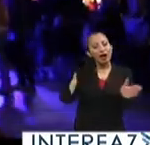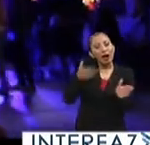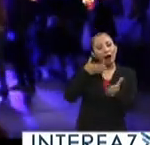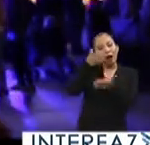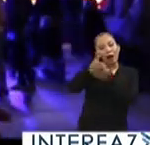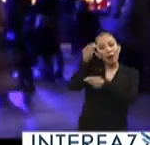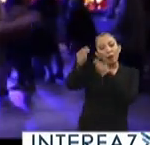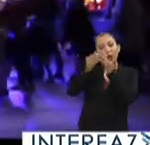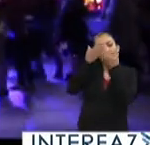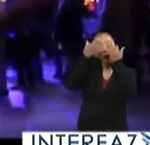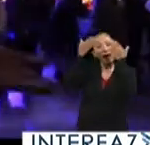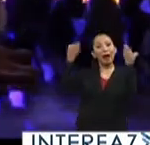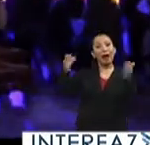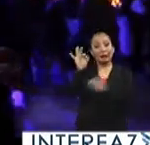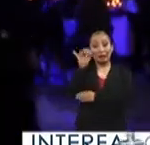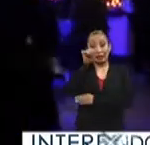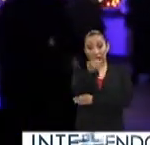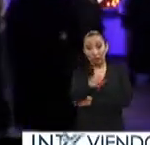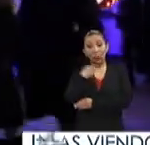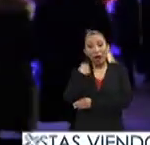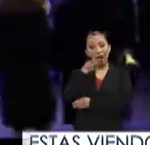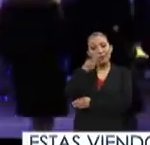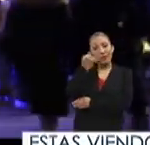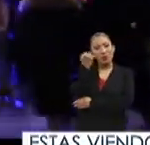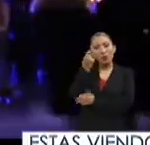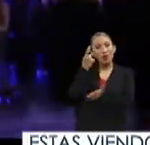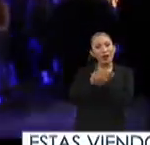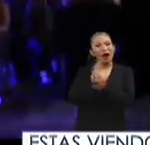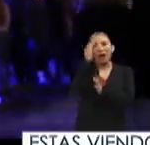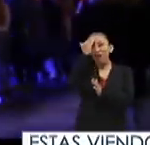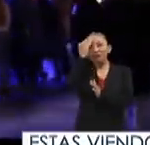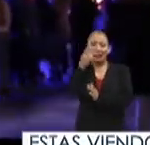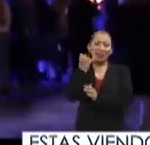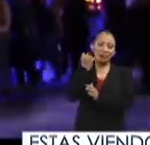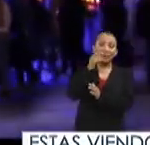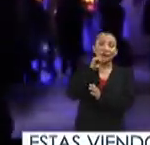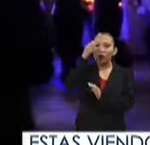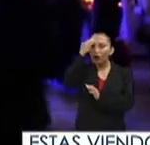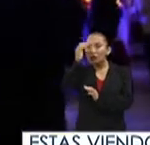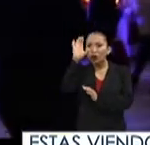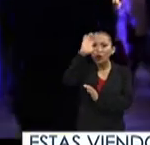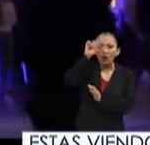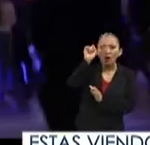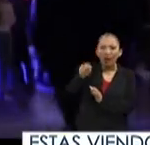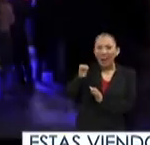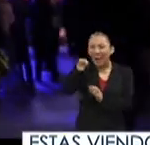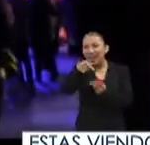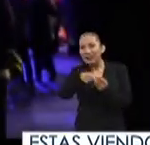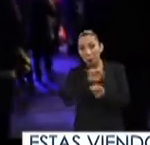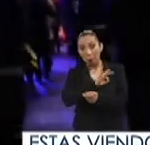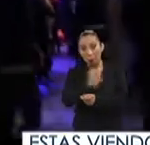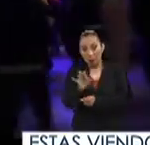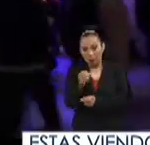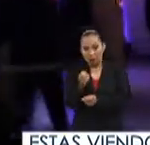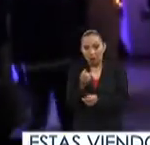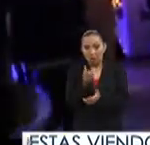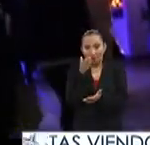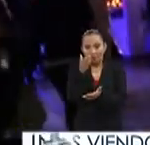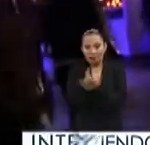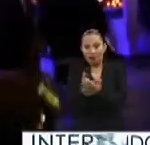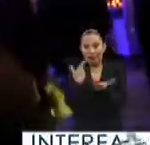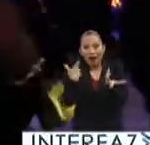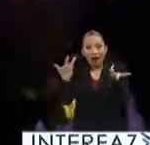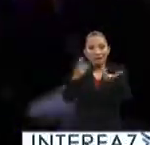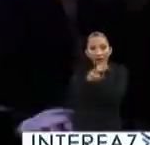hacia el mundo. Si tú hablas un idioma, no solamente conoces el idioma, sino conoces la cultura y tienes la oportunidad